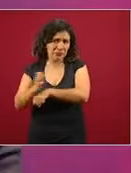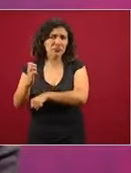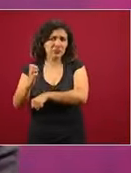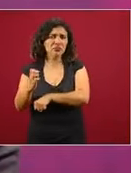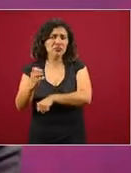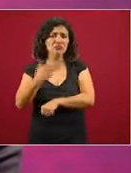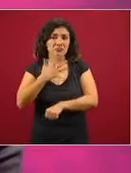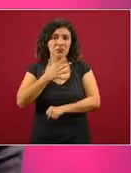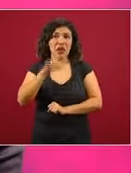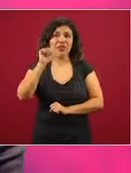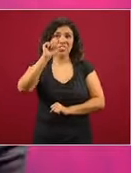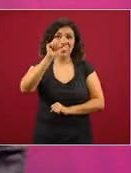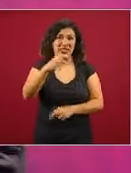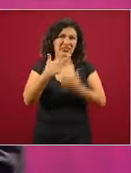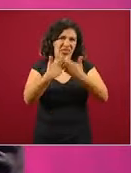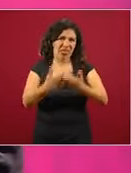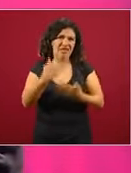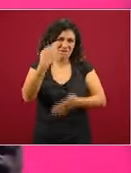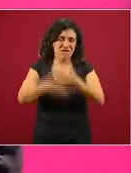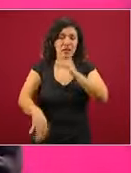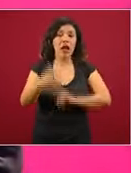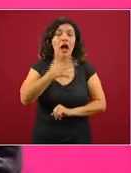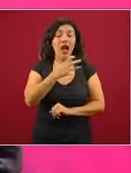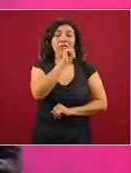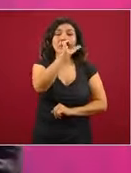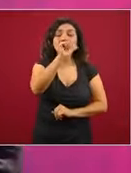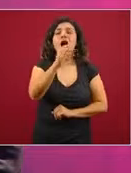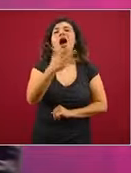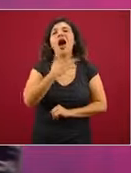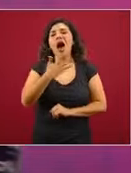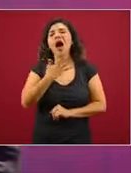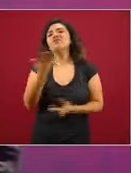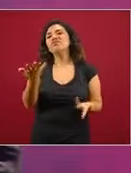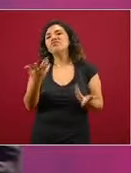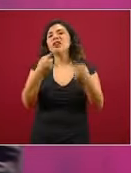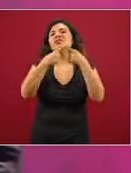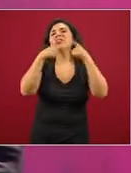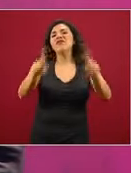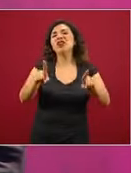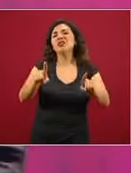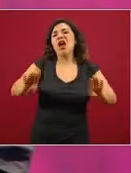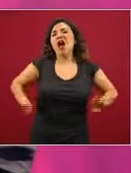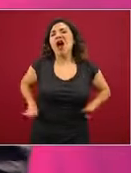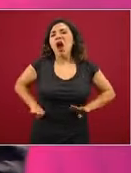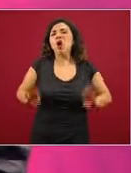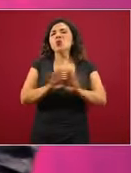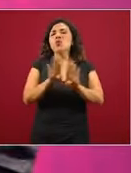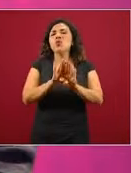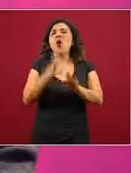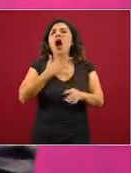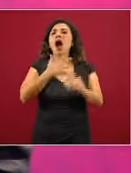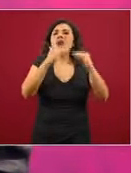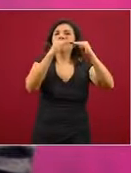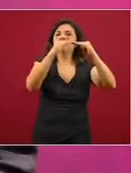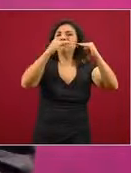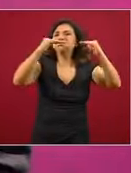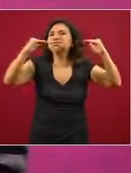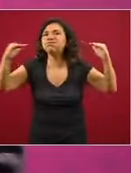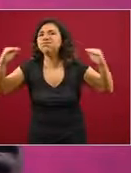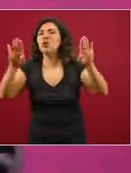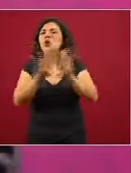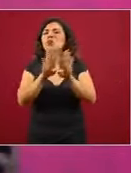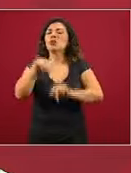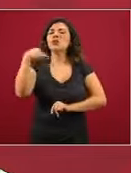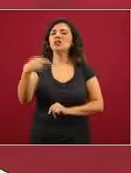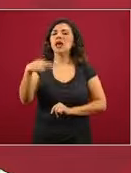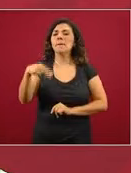los 16 restantes, tienen una situación en la que han alcanzado estabilidad, entendida esta